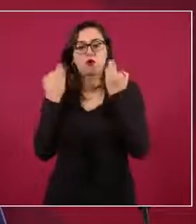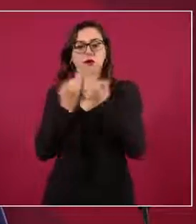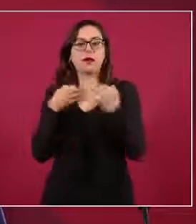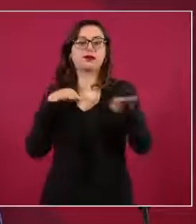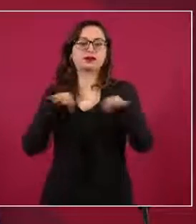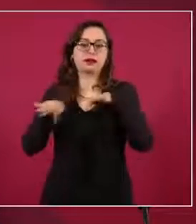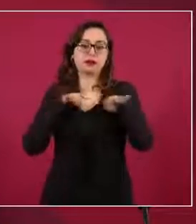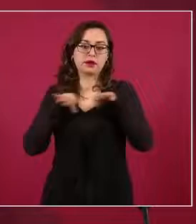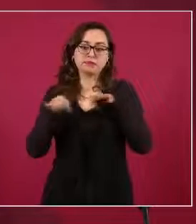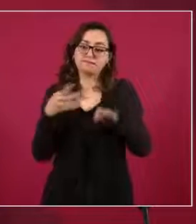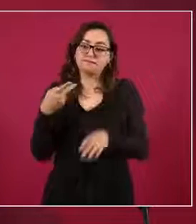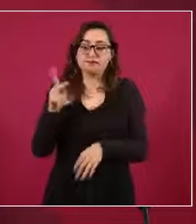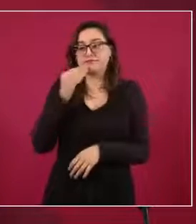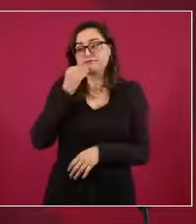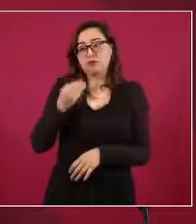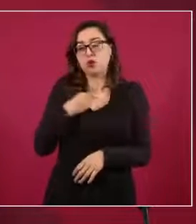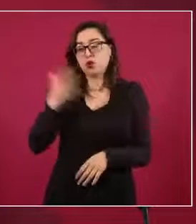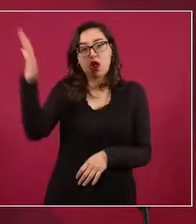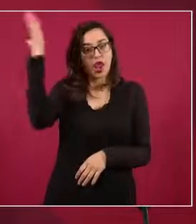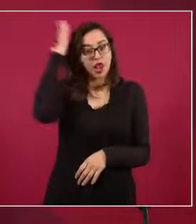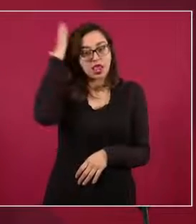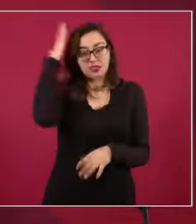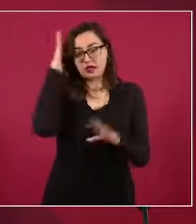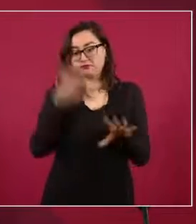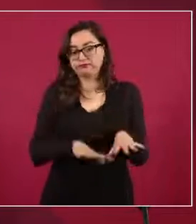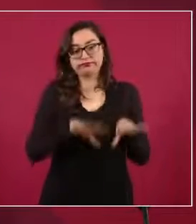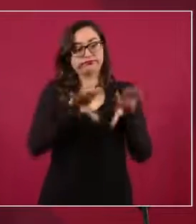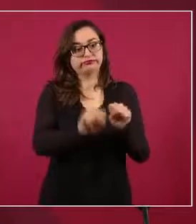se tiene que aplicar la ley, o sea,